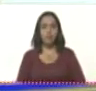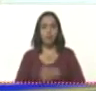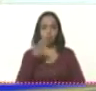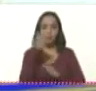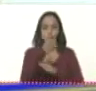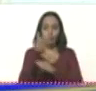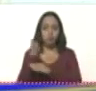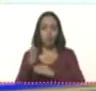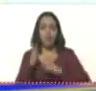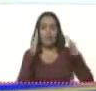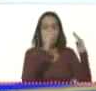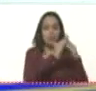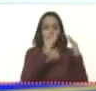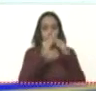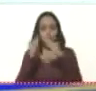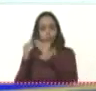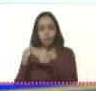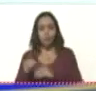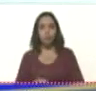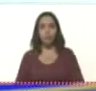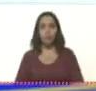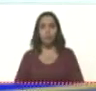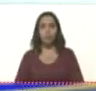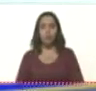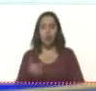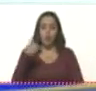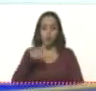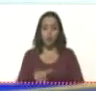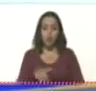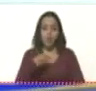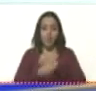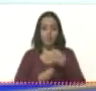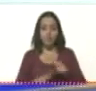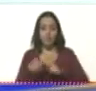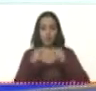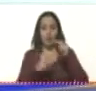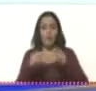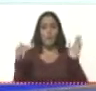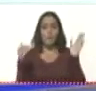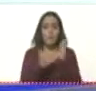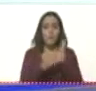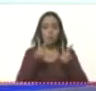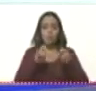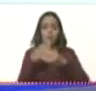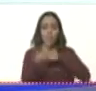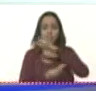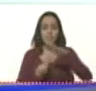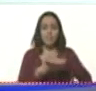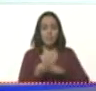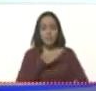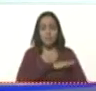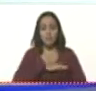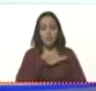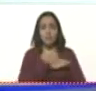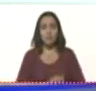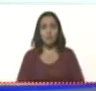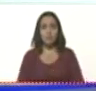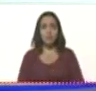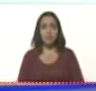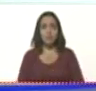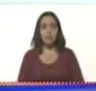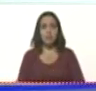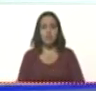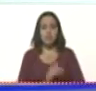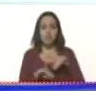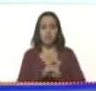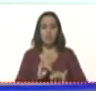casa, caso por caso. Y yo ordené construir 1000 nuevas bases de misión. Acabamos de terminar